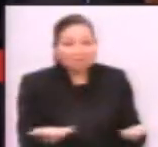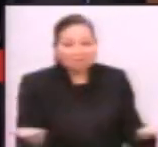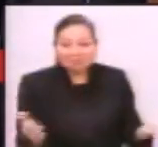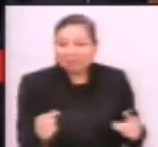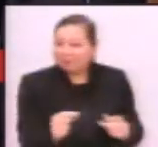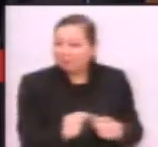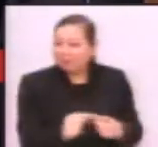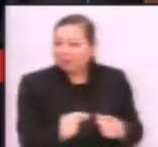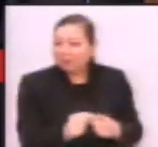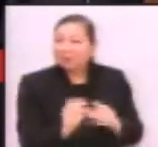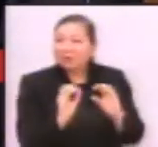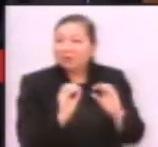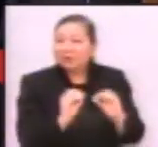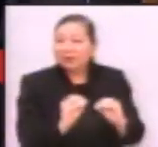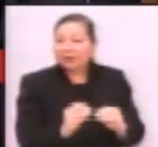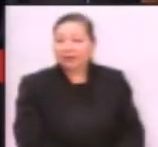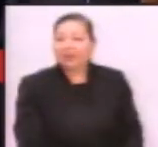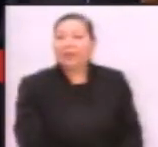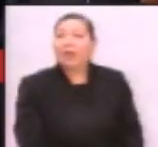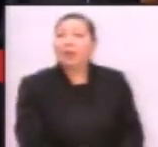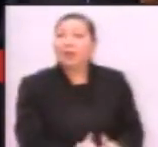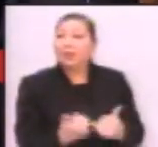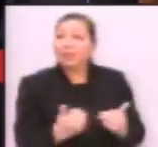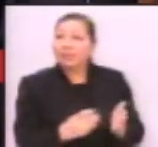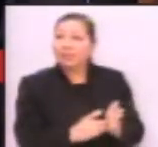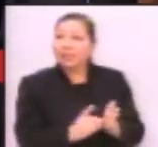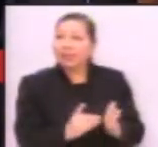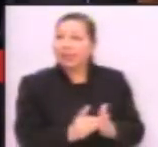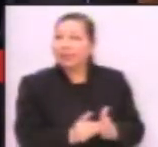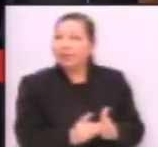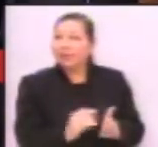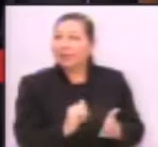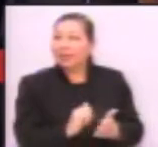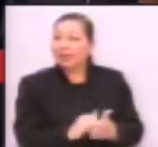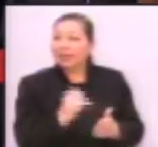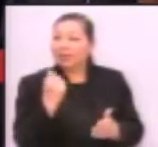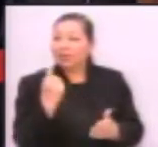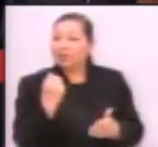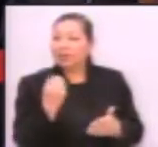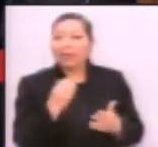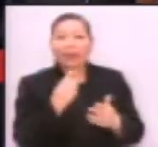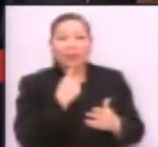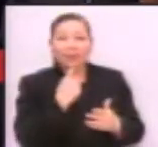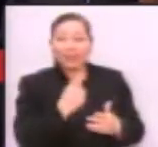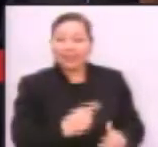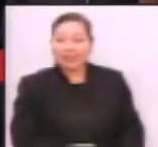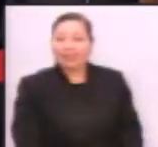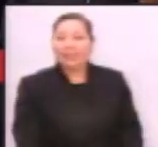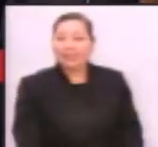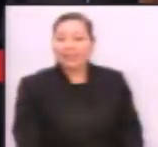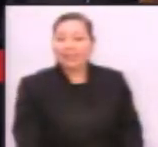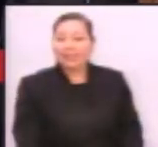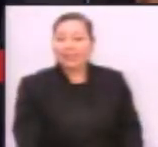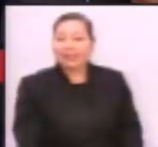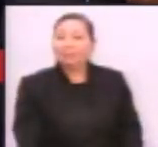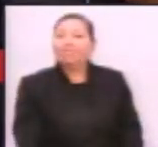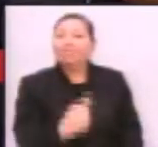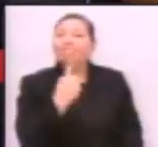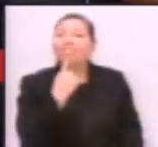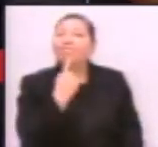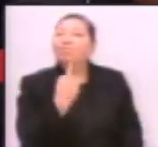sola palabra, lo estamos blindando con este dictamen. Y creo que hay que comprenderlos expresamente.